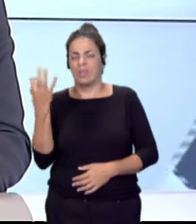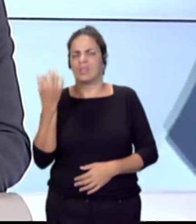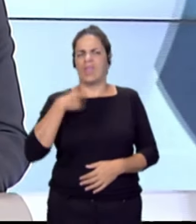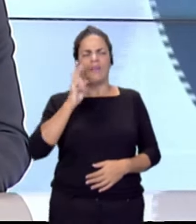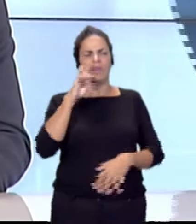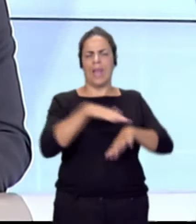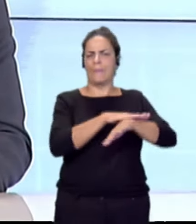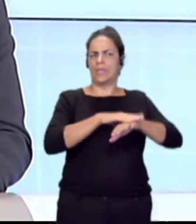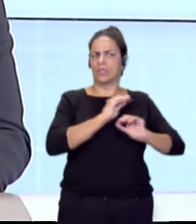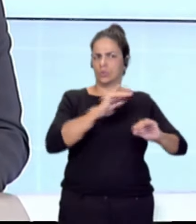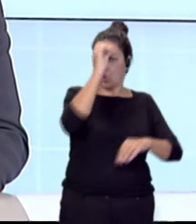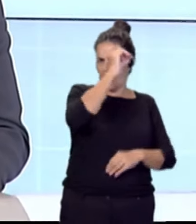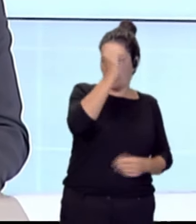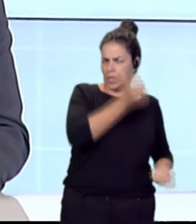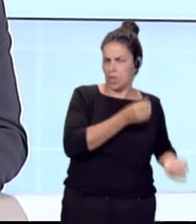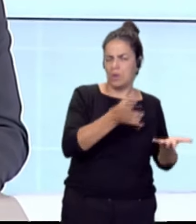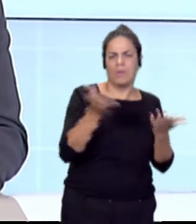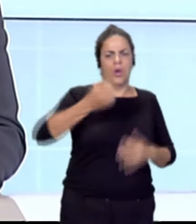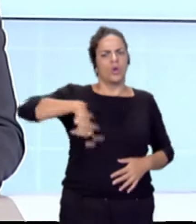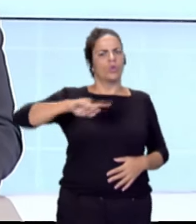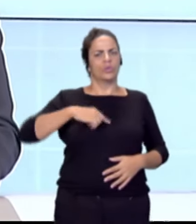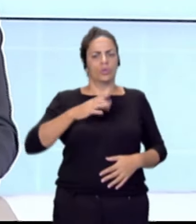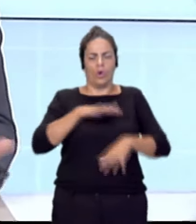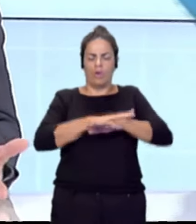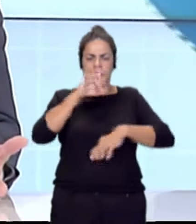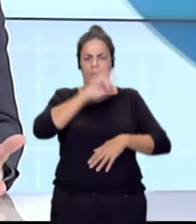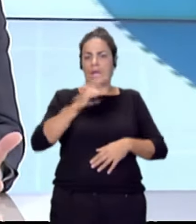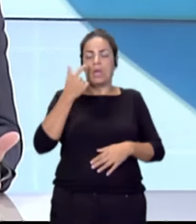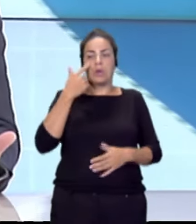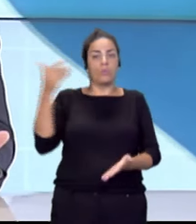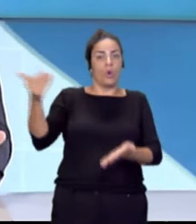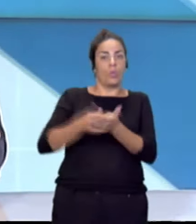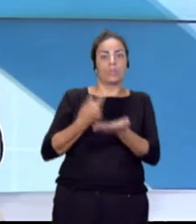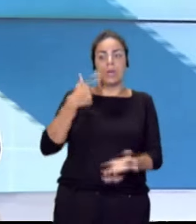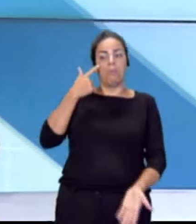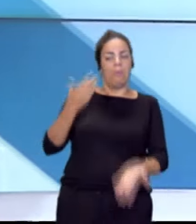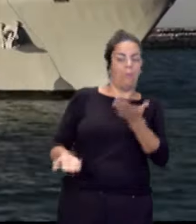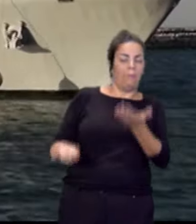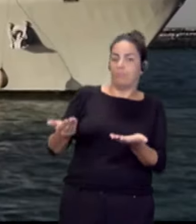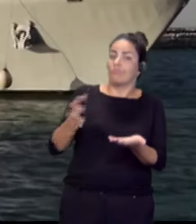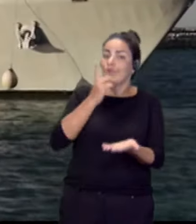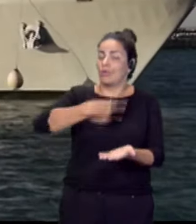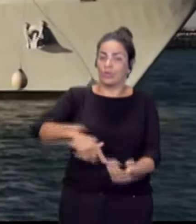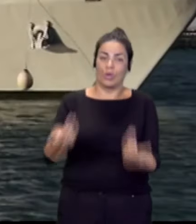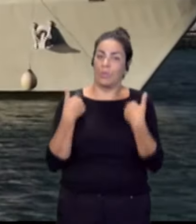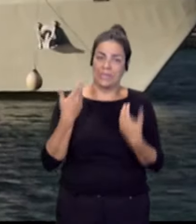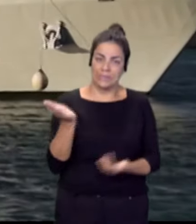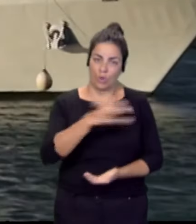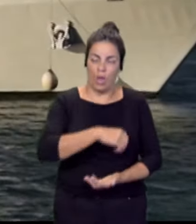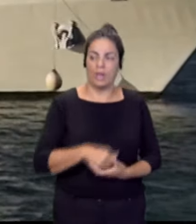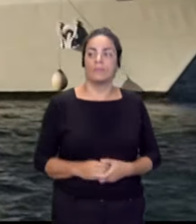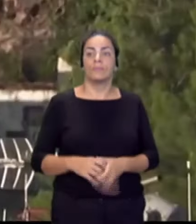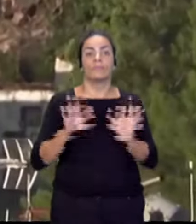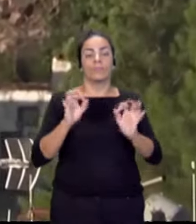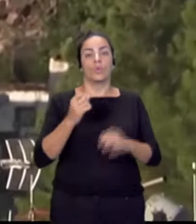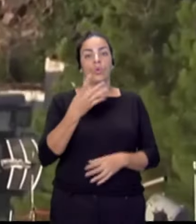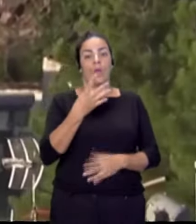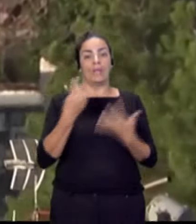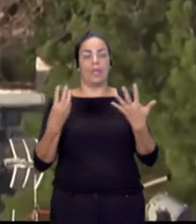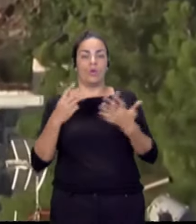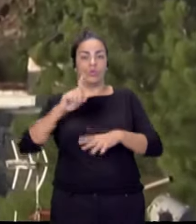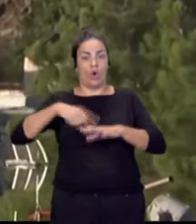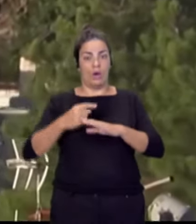una propuesta que ni siquiera hemos analizado desde el Gobierno de Canarias, porque, insisto, no tenemos competencia. A partir de las primeras 48 horas, un juez